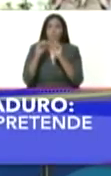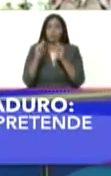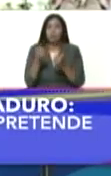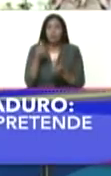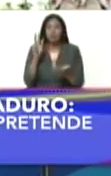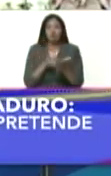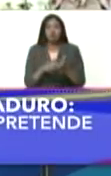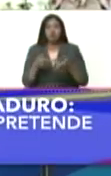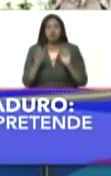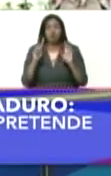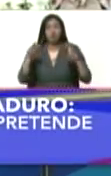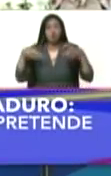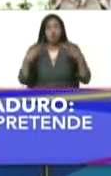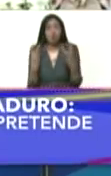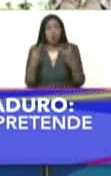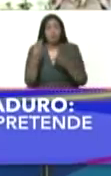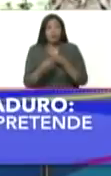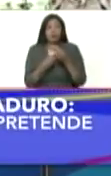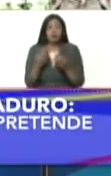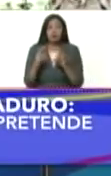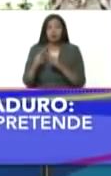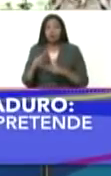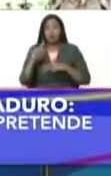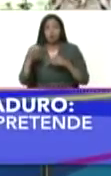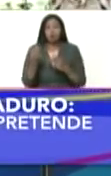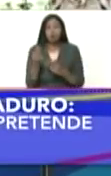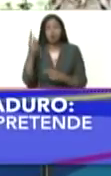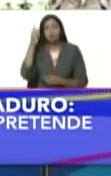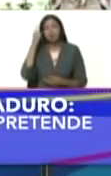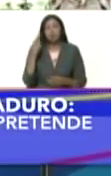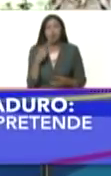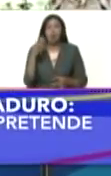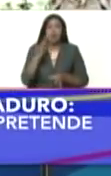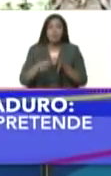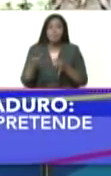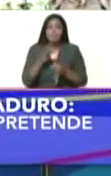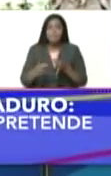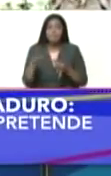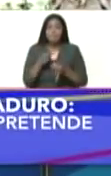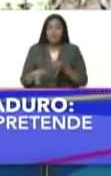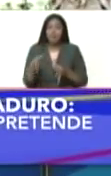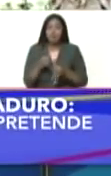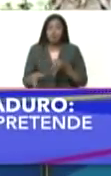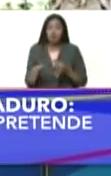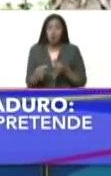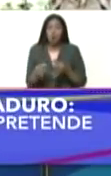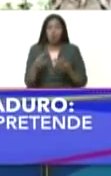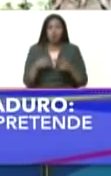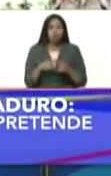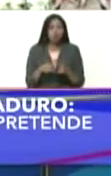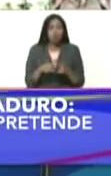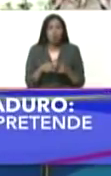iniciativas nuevas que se van a conocer en los próximos días sobre el petro y las